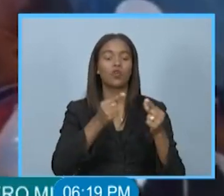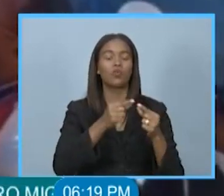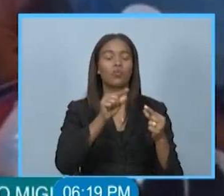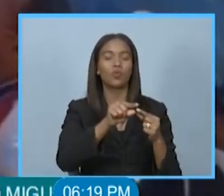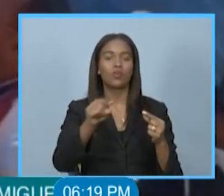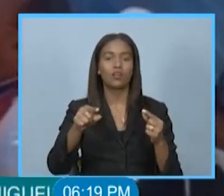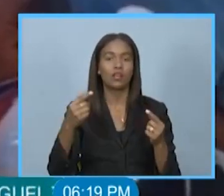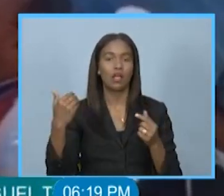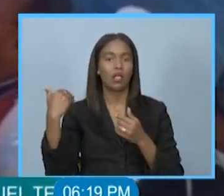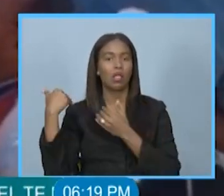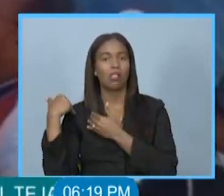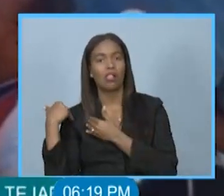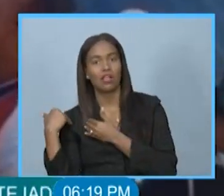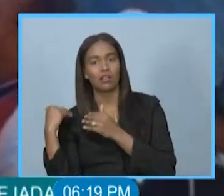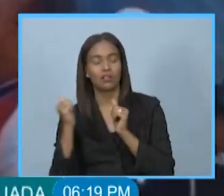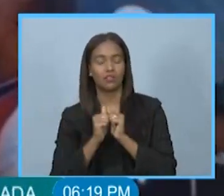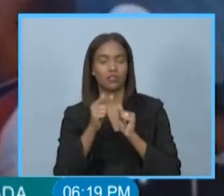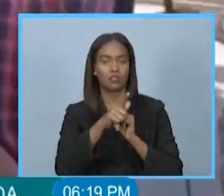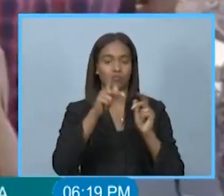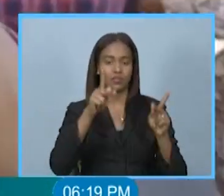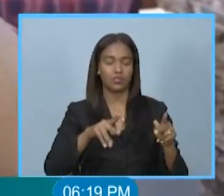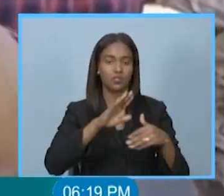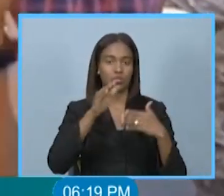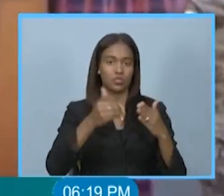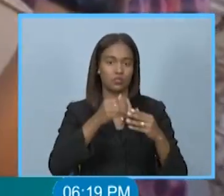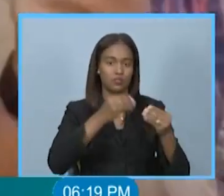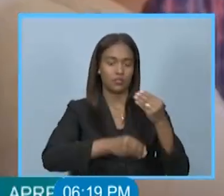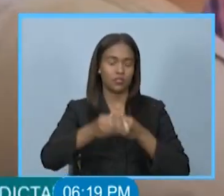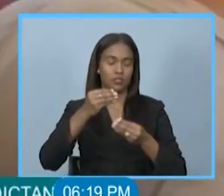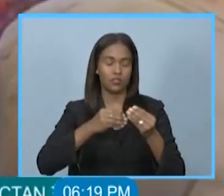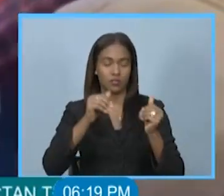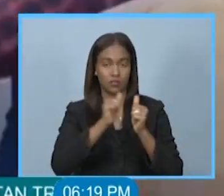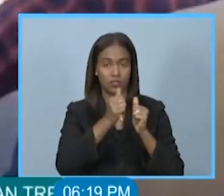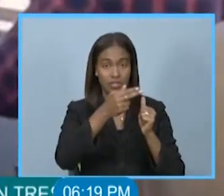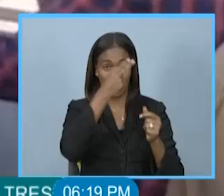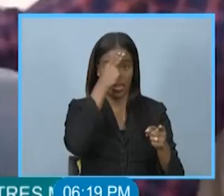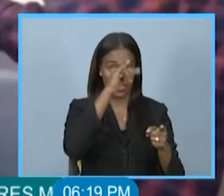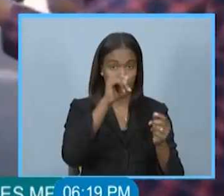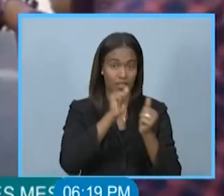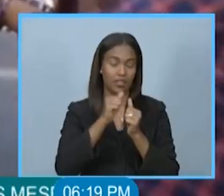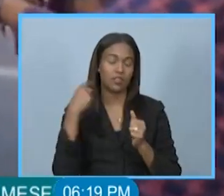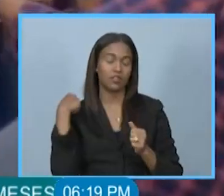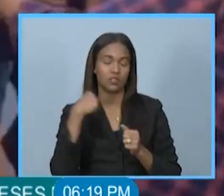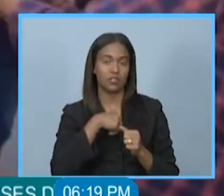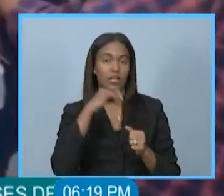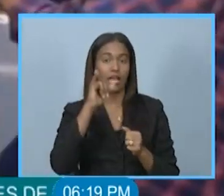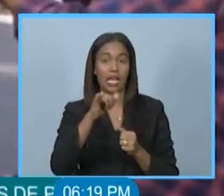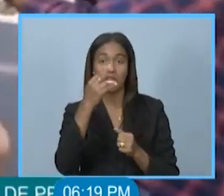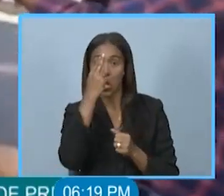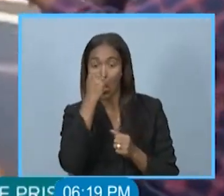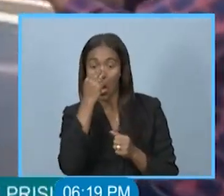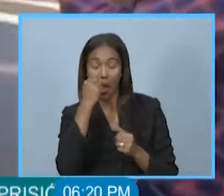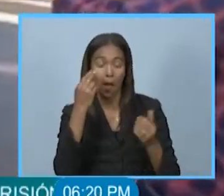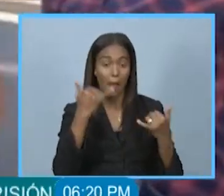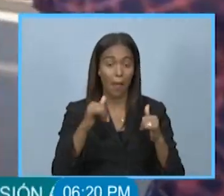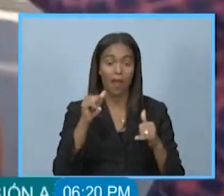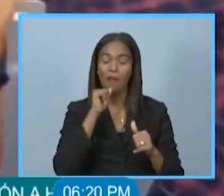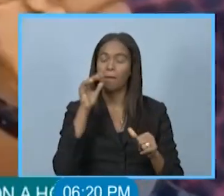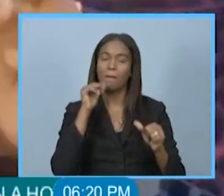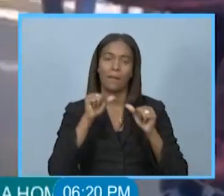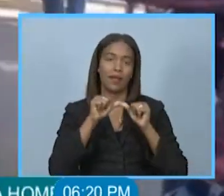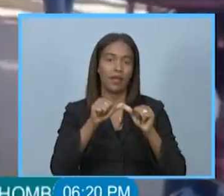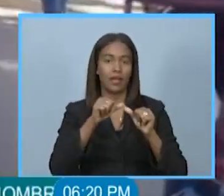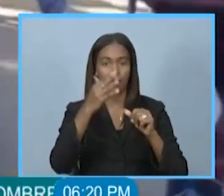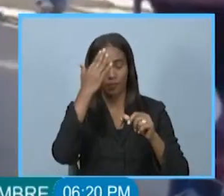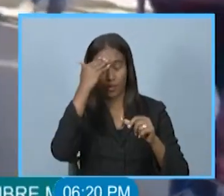a costilla de perjuicio de todos los comerciantes tanto de ti como nosotros y Ese trabajo lo vamos a terminar después de Dios porque cuando